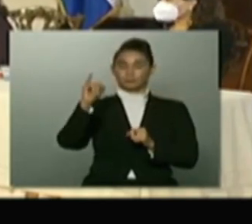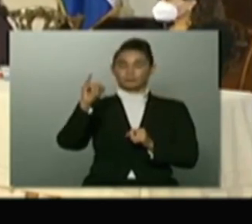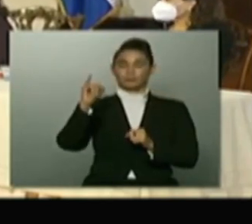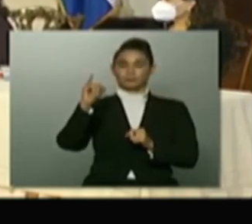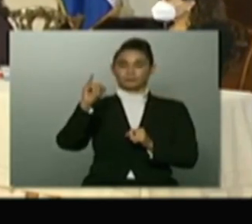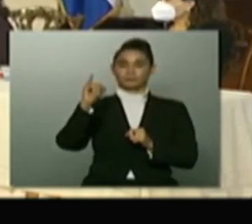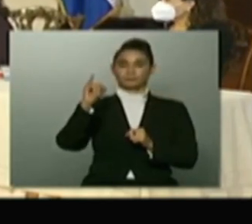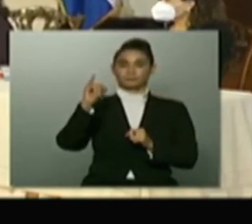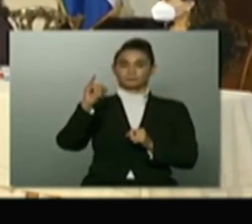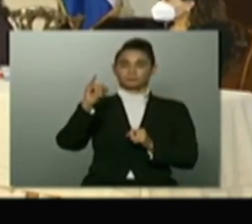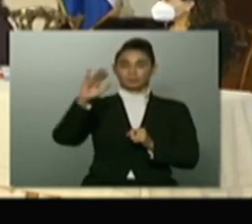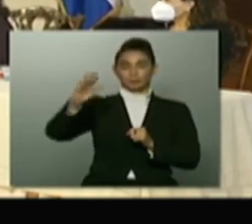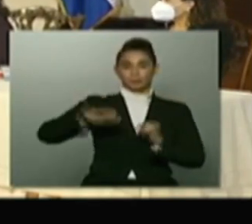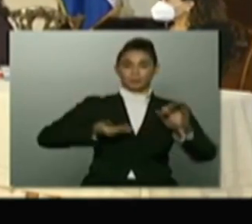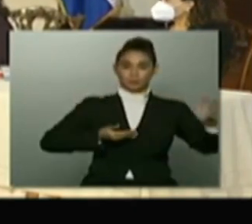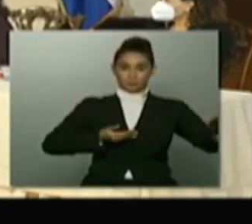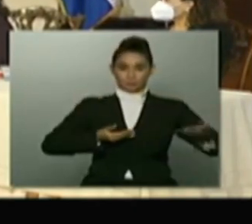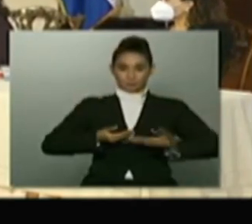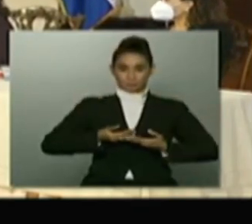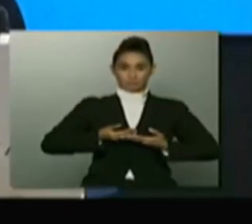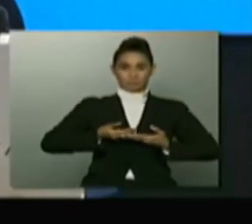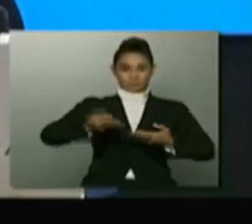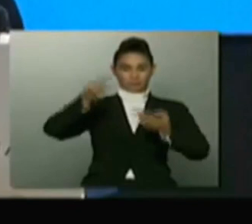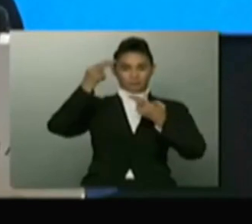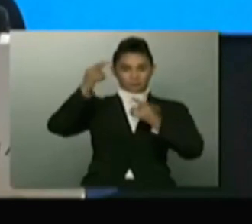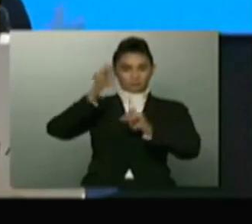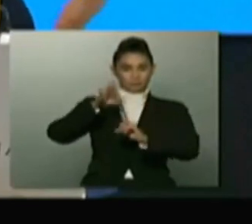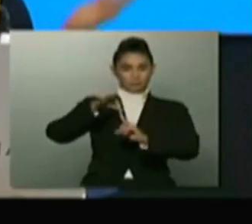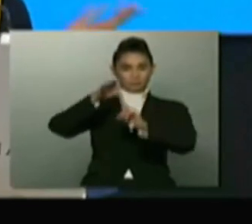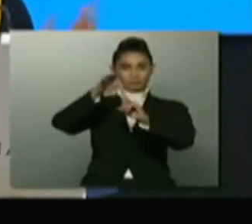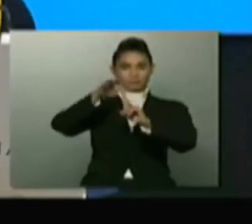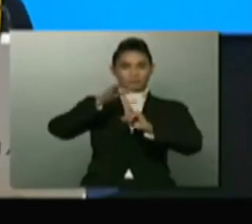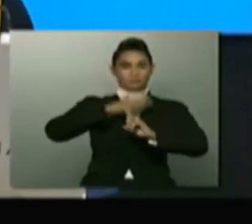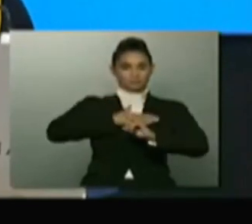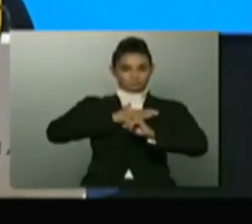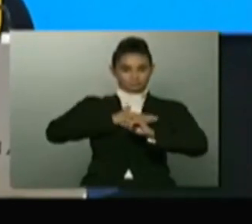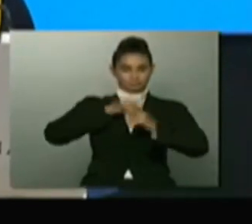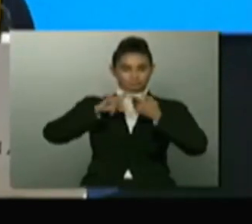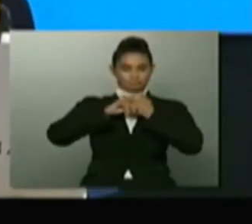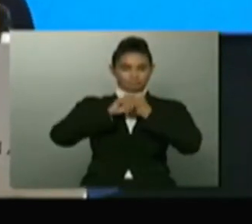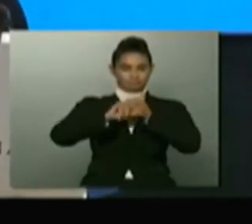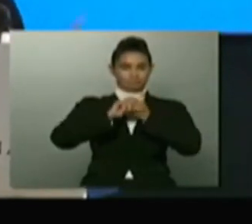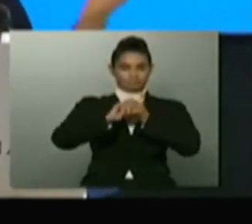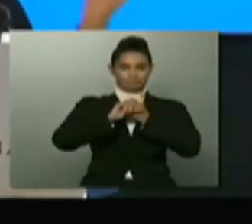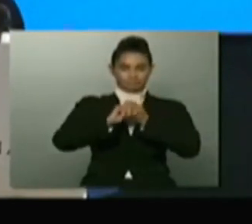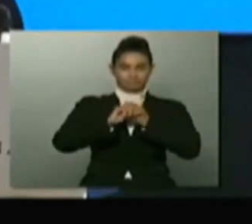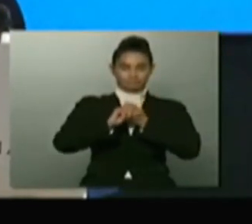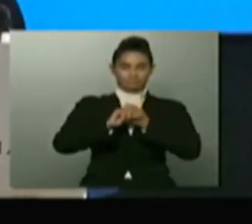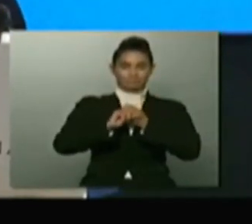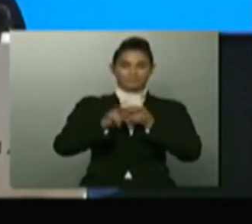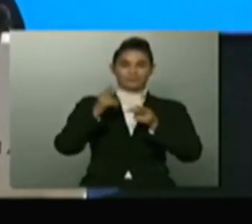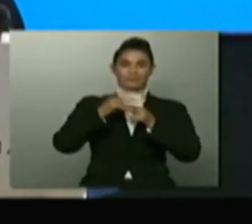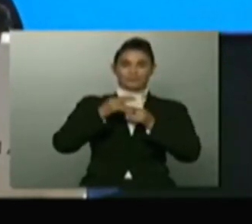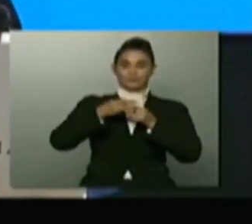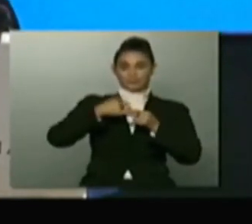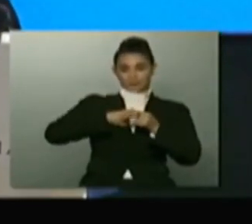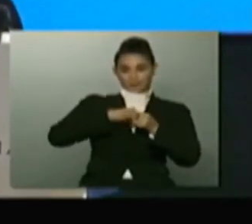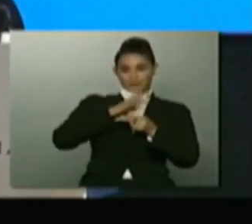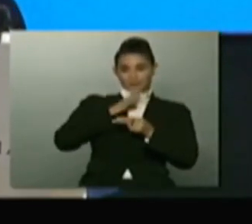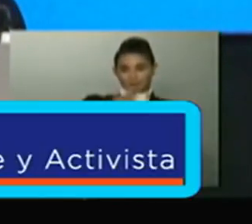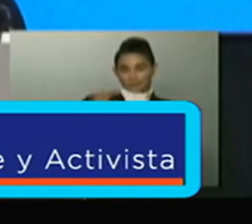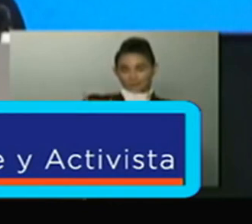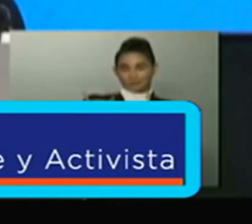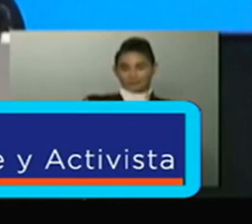los invitados honoríficos y especiales mis compañeros el nombre de quienes habló hoy con